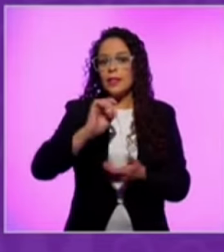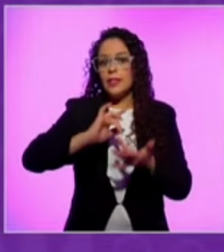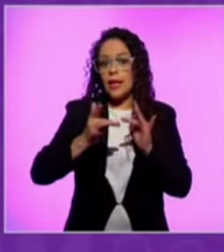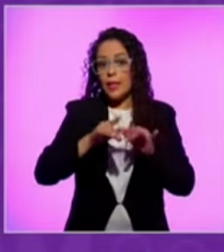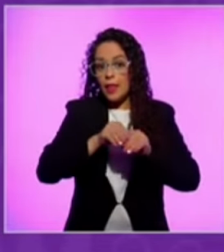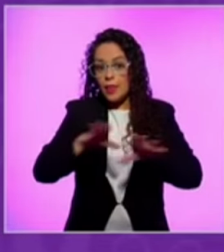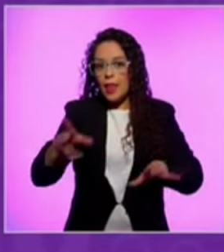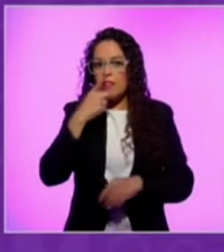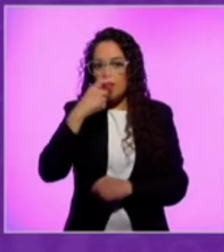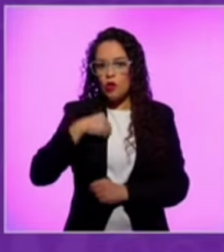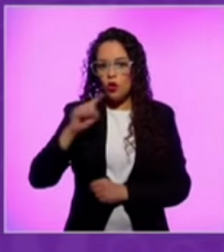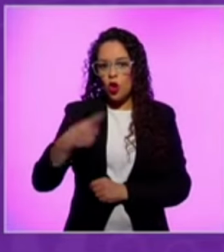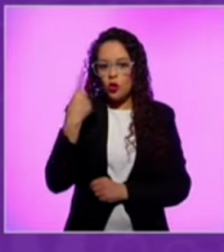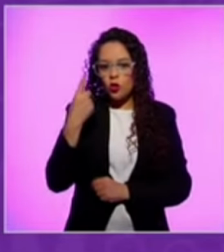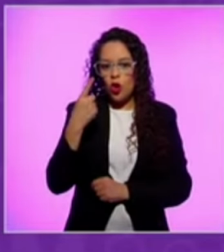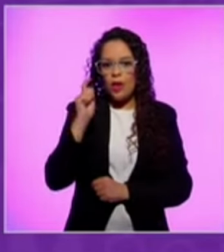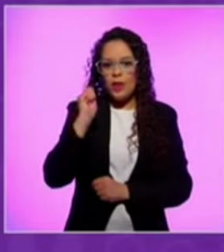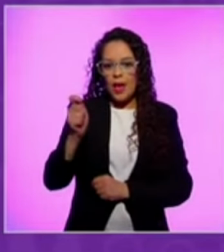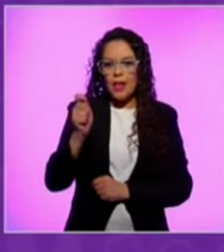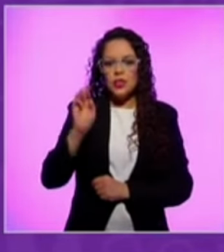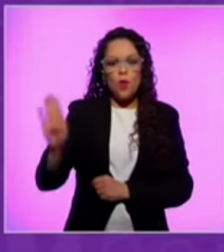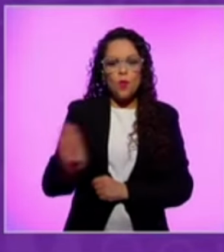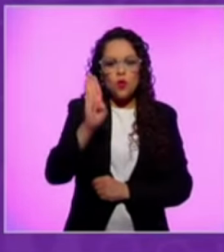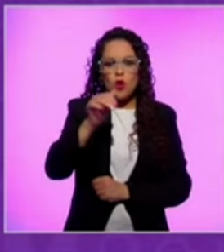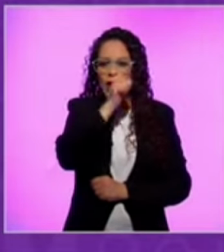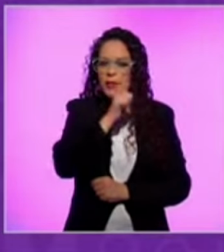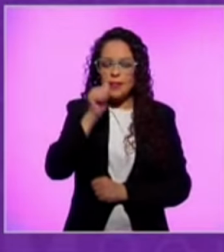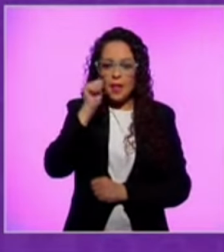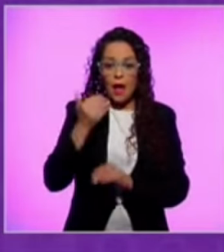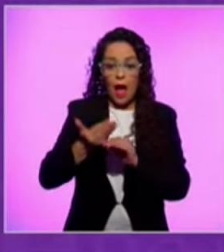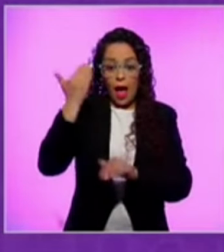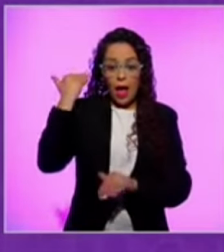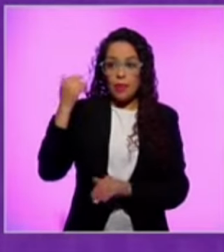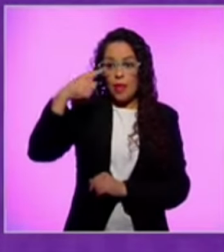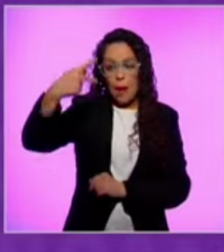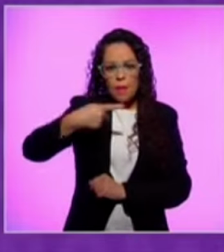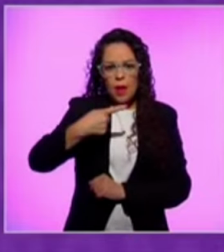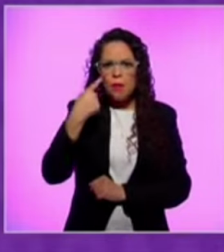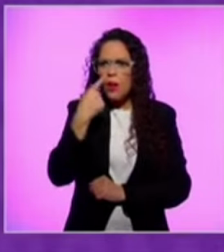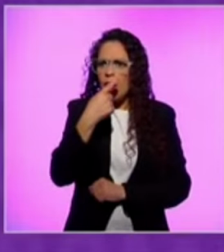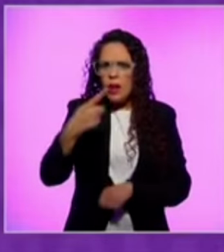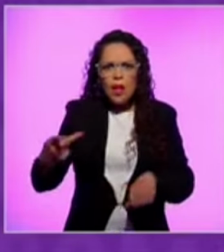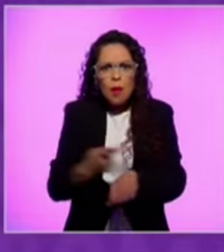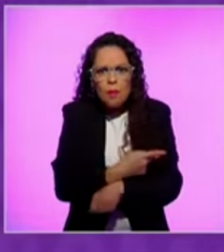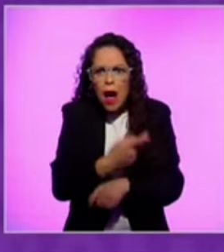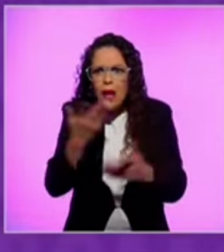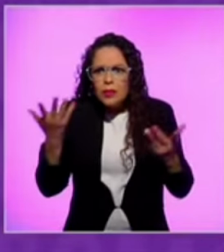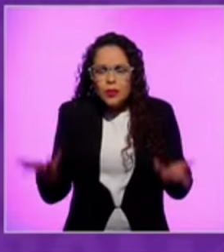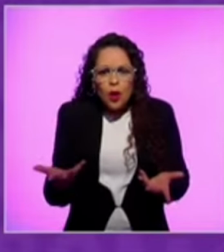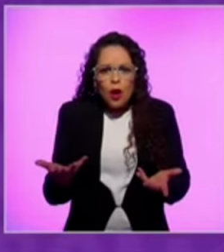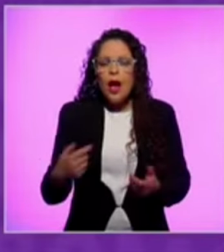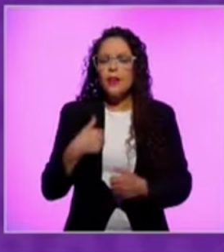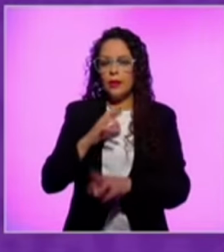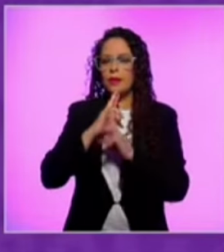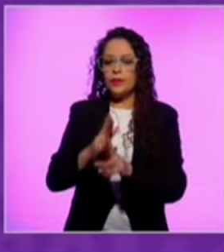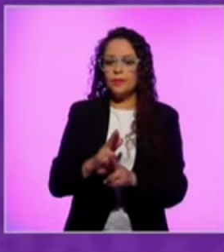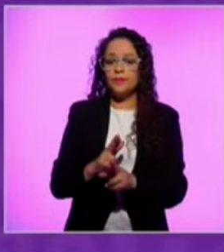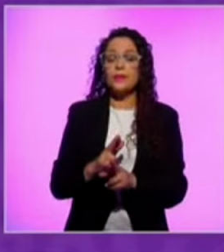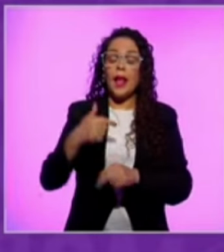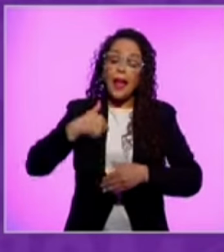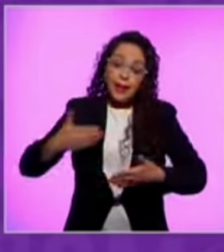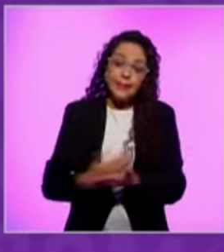bruja ciega. Esto es lo que respondía cuando me preguntaban por mis ojos. Dios mío, ¿qué te pasó en la cara? Ah, es que nací con una enfermedad